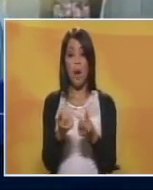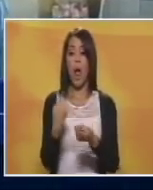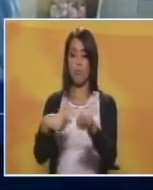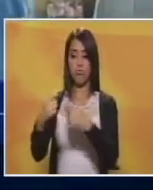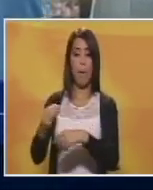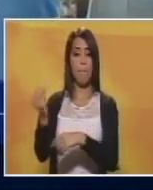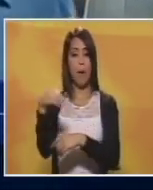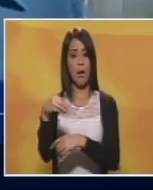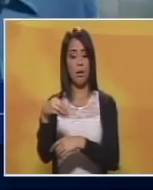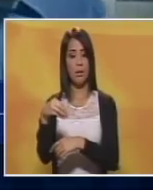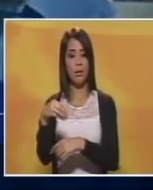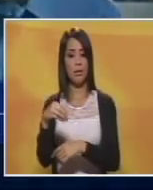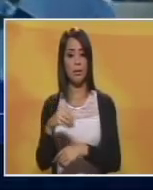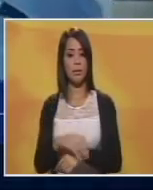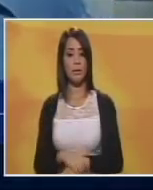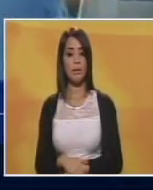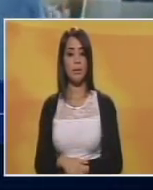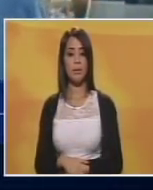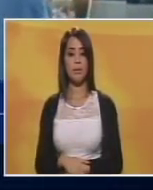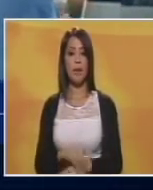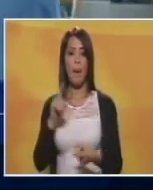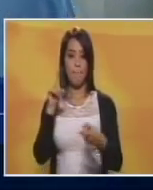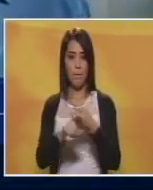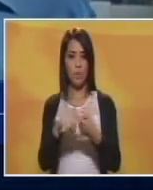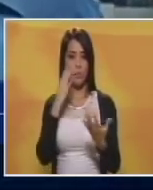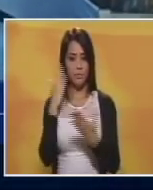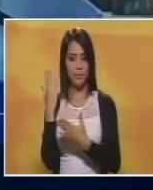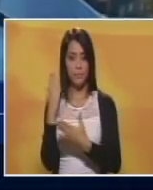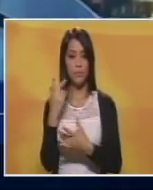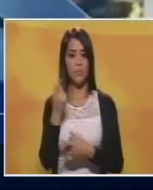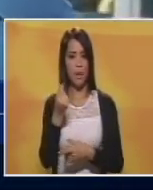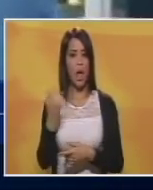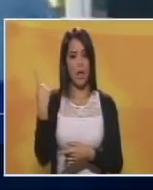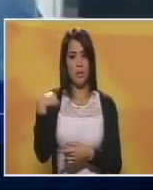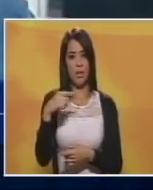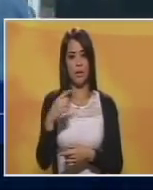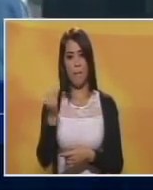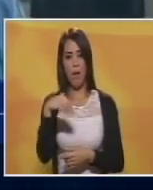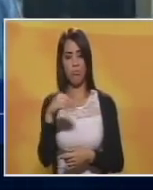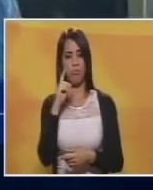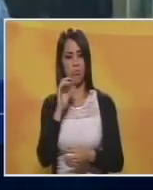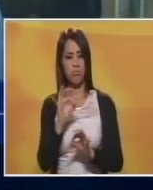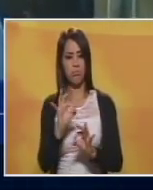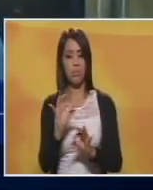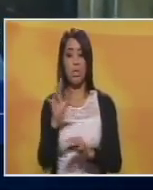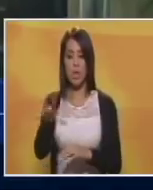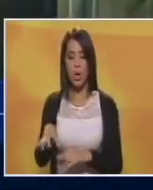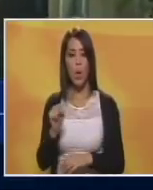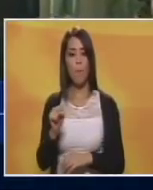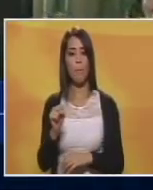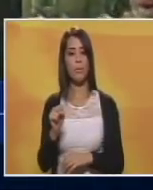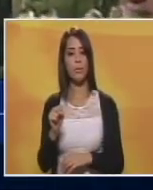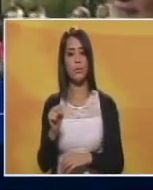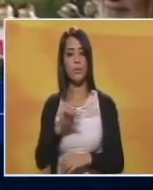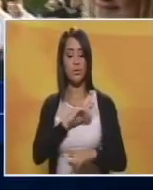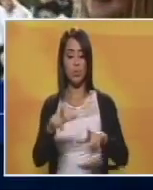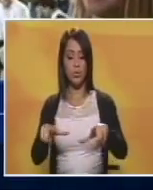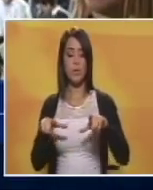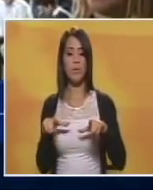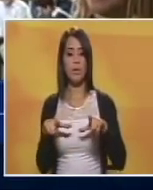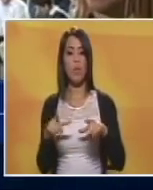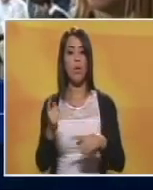más, ¿no? Cilia tenía un poquito más que yo y Cilia compró, mejor dicho, su